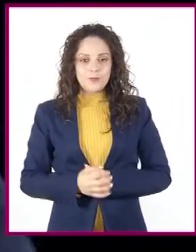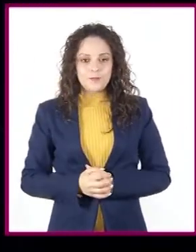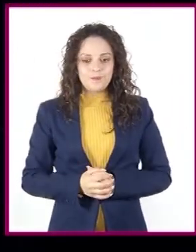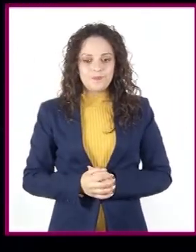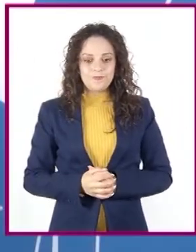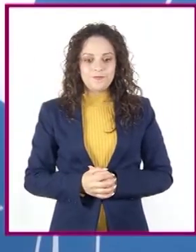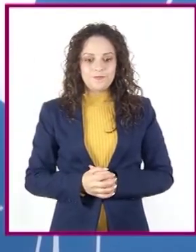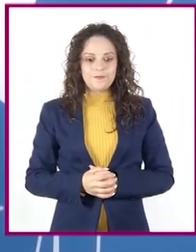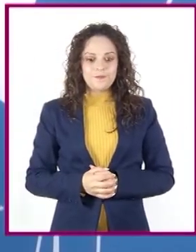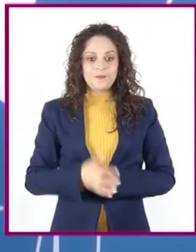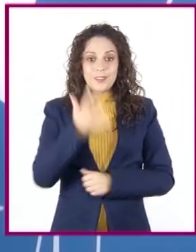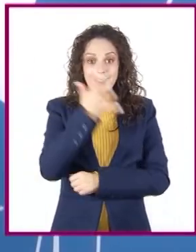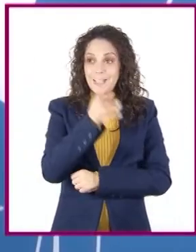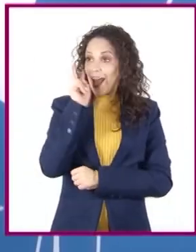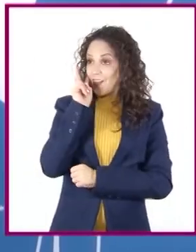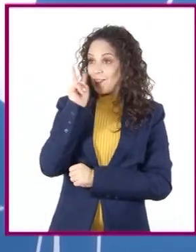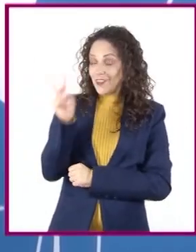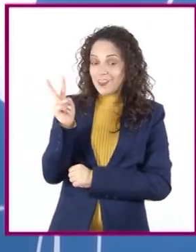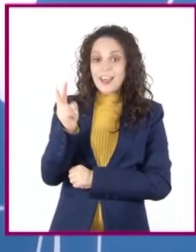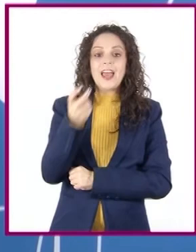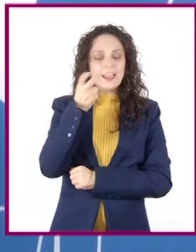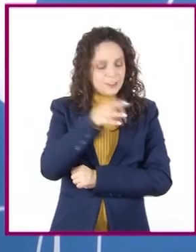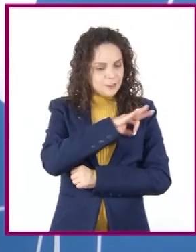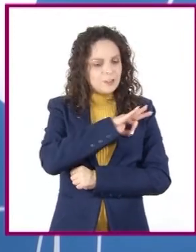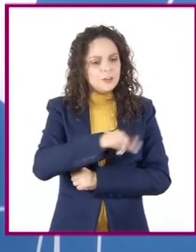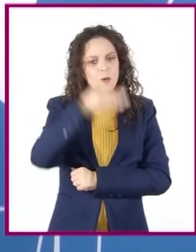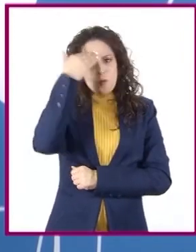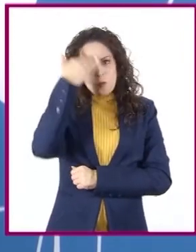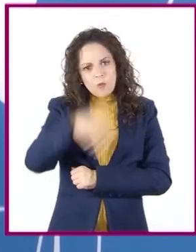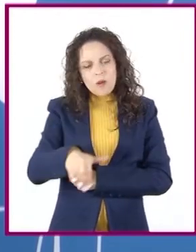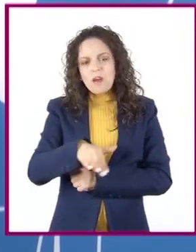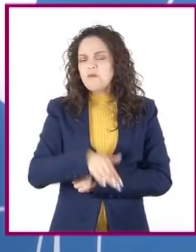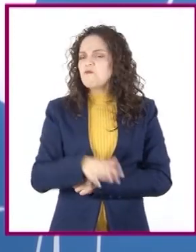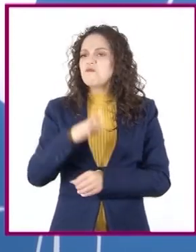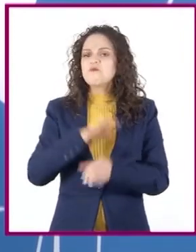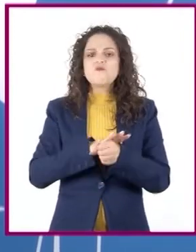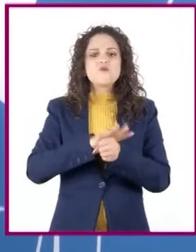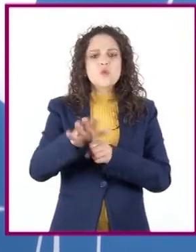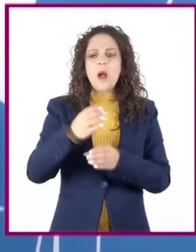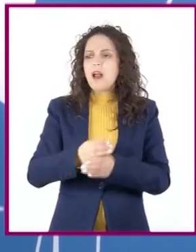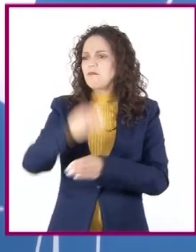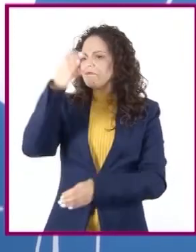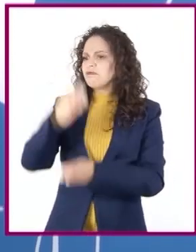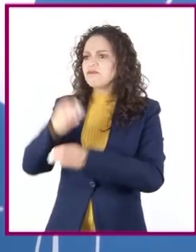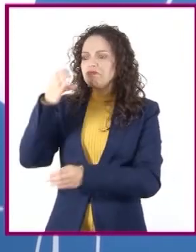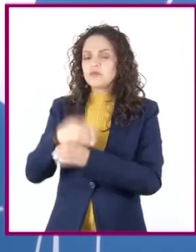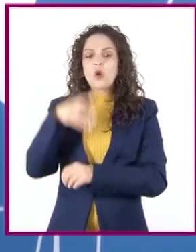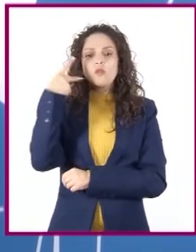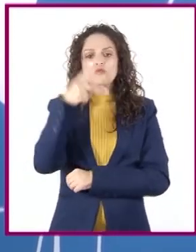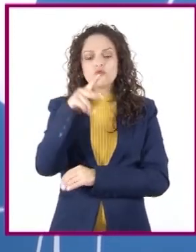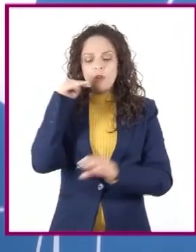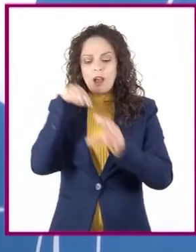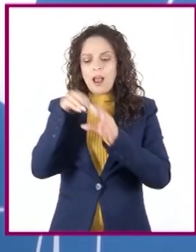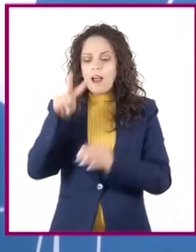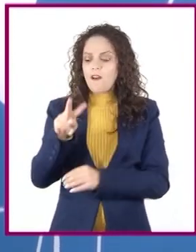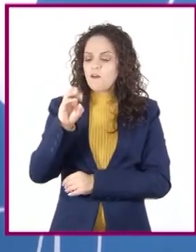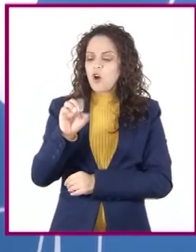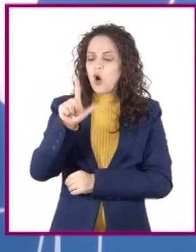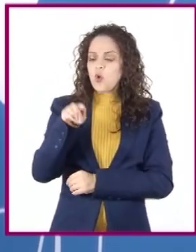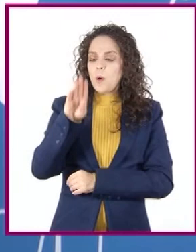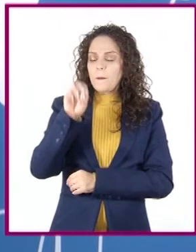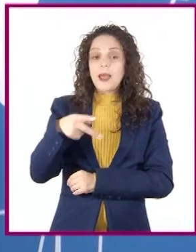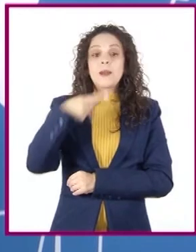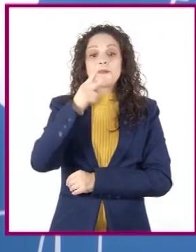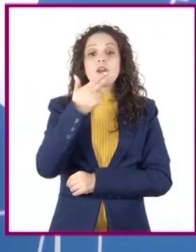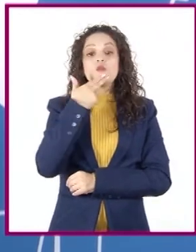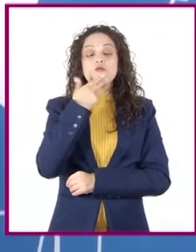Como hemos visto, es posible conocer el volumen de cualquier prisma recto si aplicamos la fórmula que vimos,